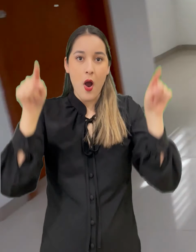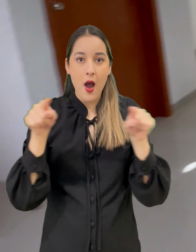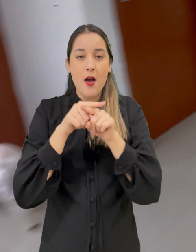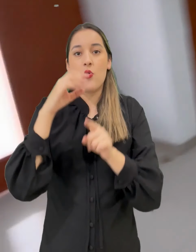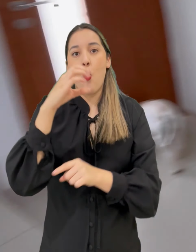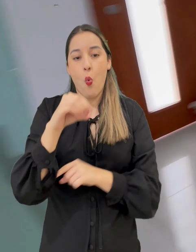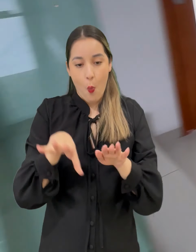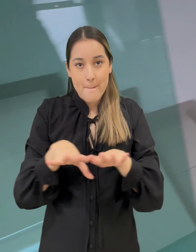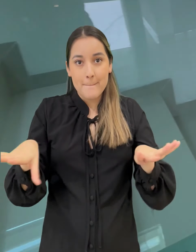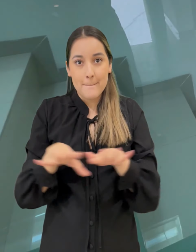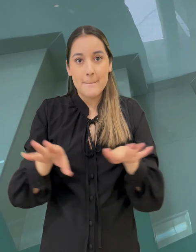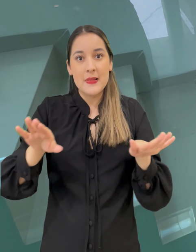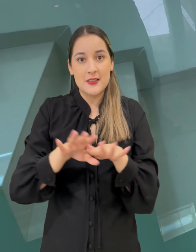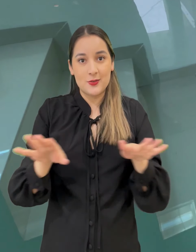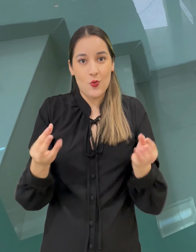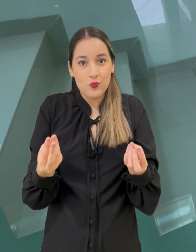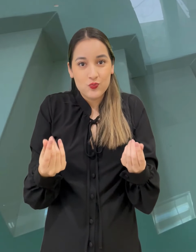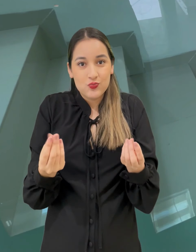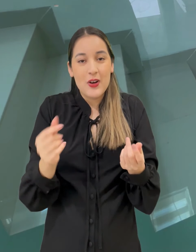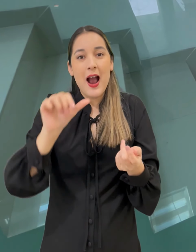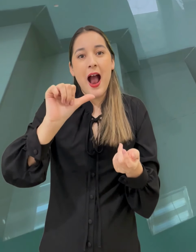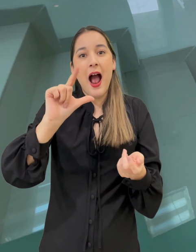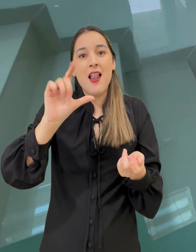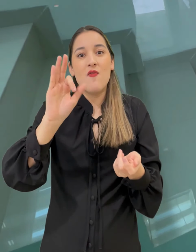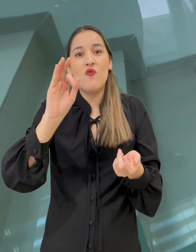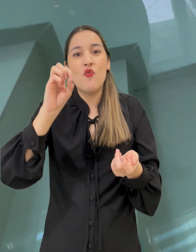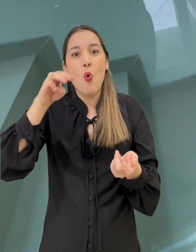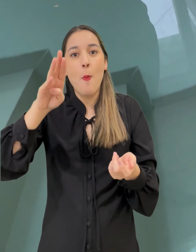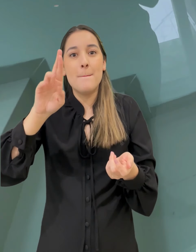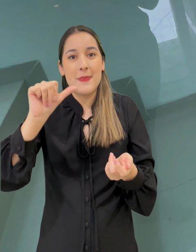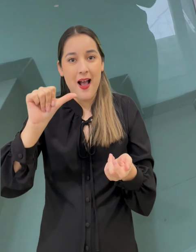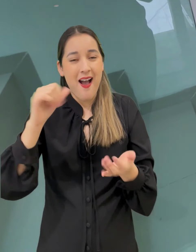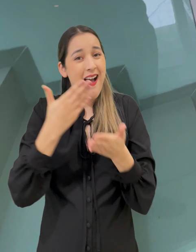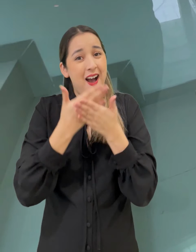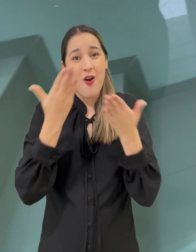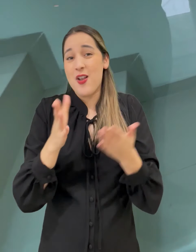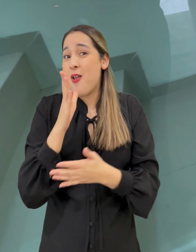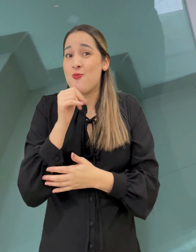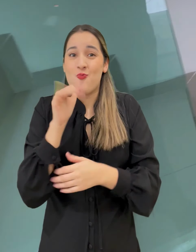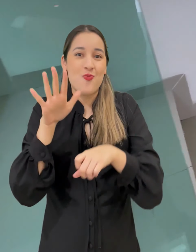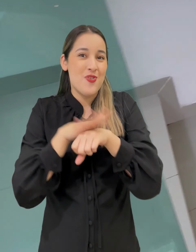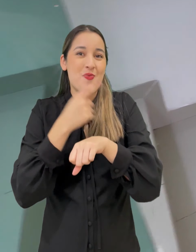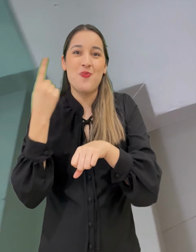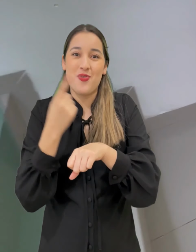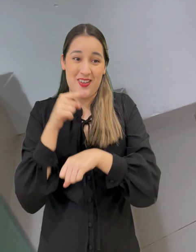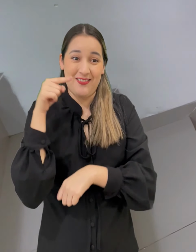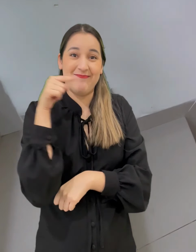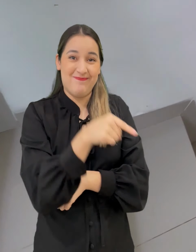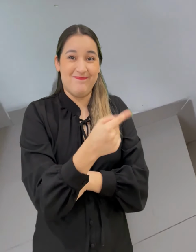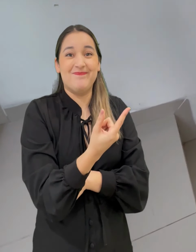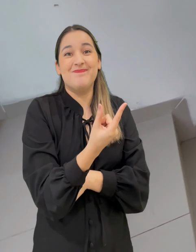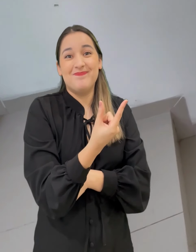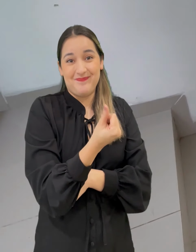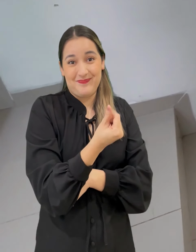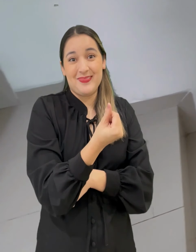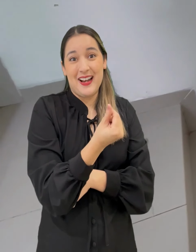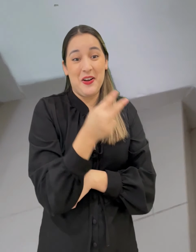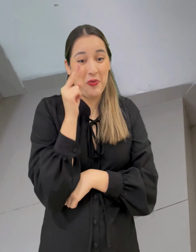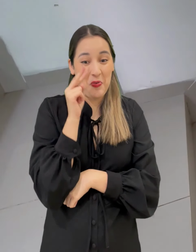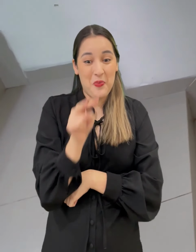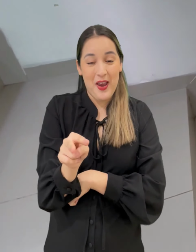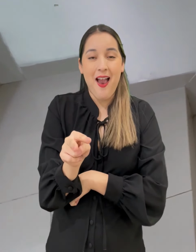alfombras porque hay alguien que mira alfombras y piensa que es el tapete el